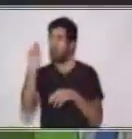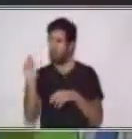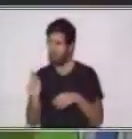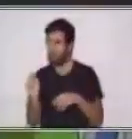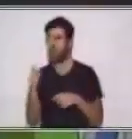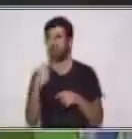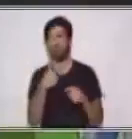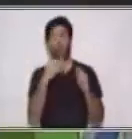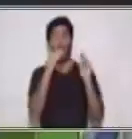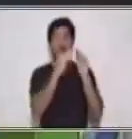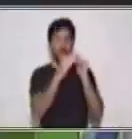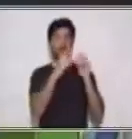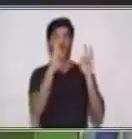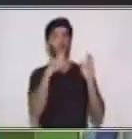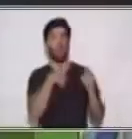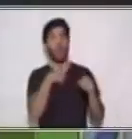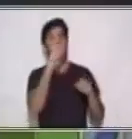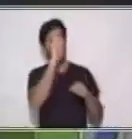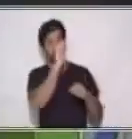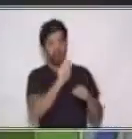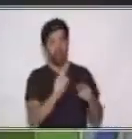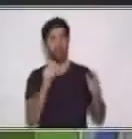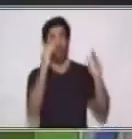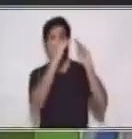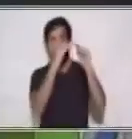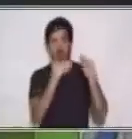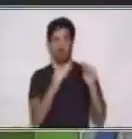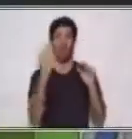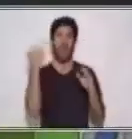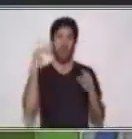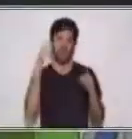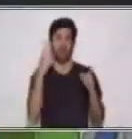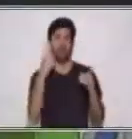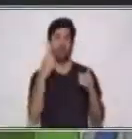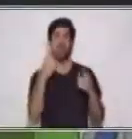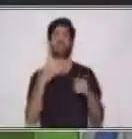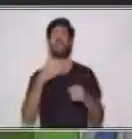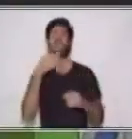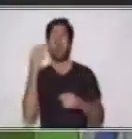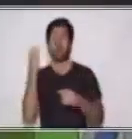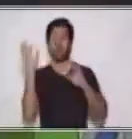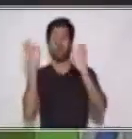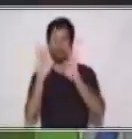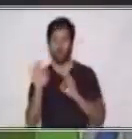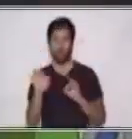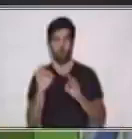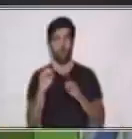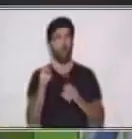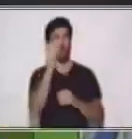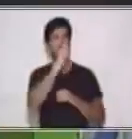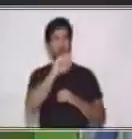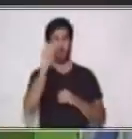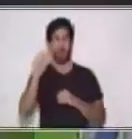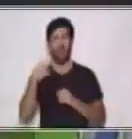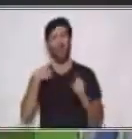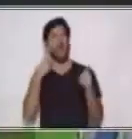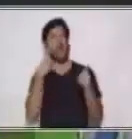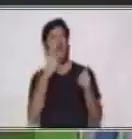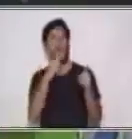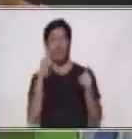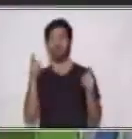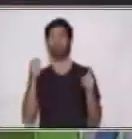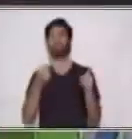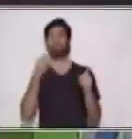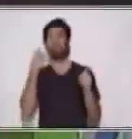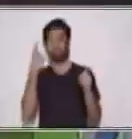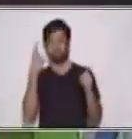la casa, dibujaba una casa. O sea, era muy sencilla la forma de comprender los pictogramas y los símbolos. Pero